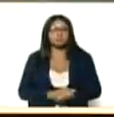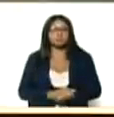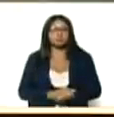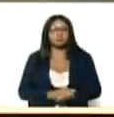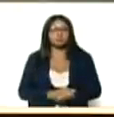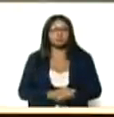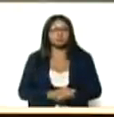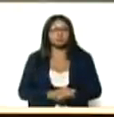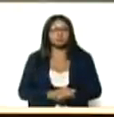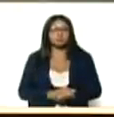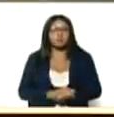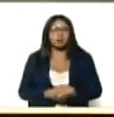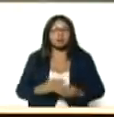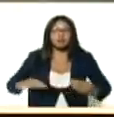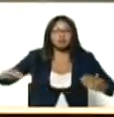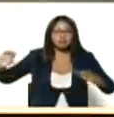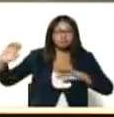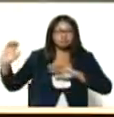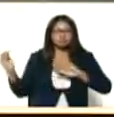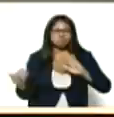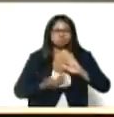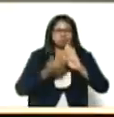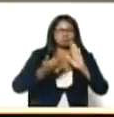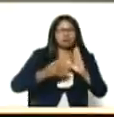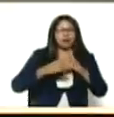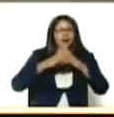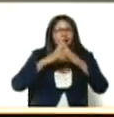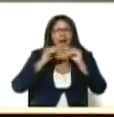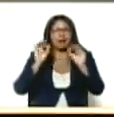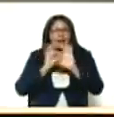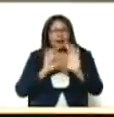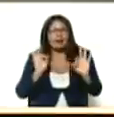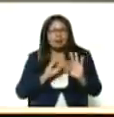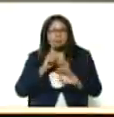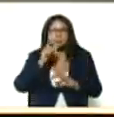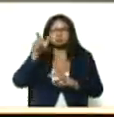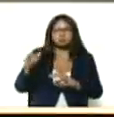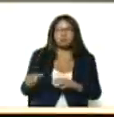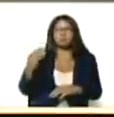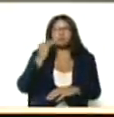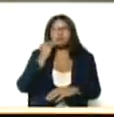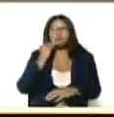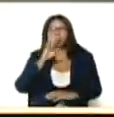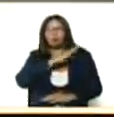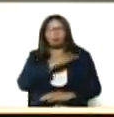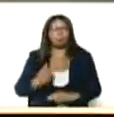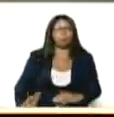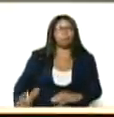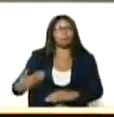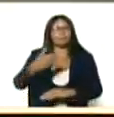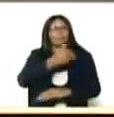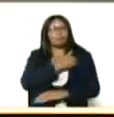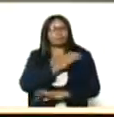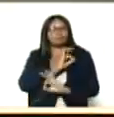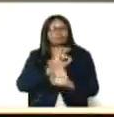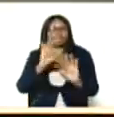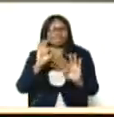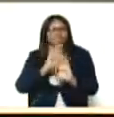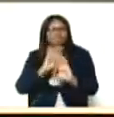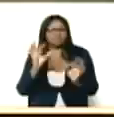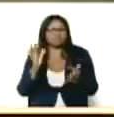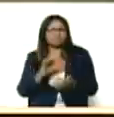de Estado, ni con bobolongos autoproclamándose, ni